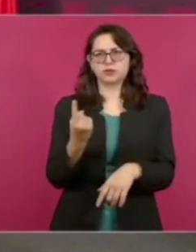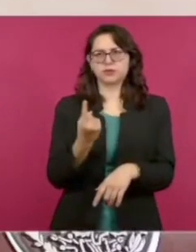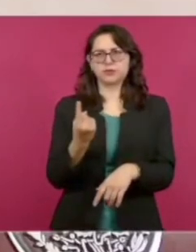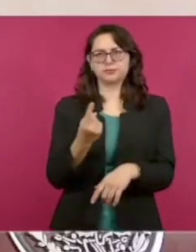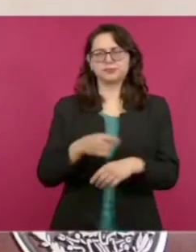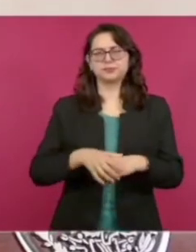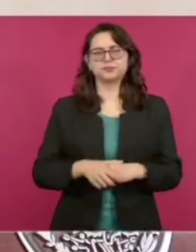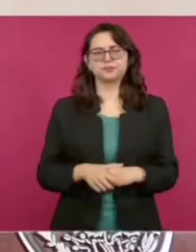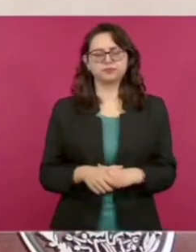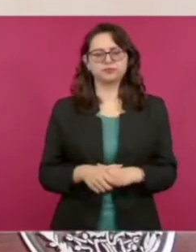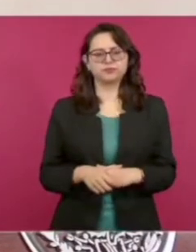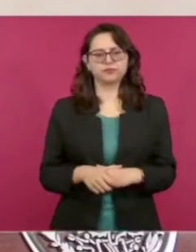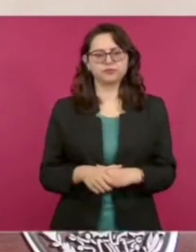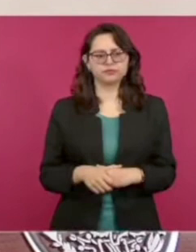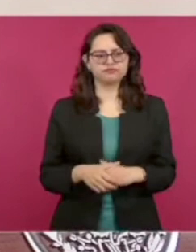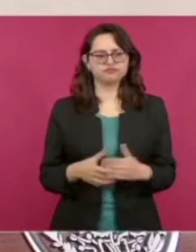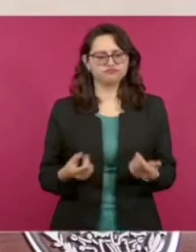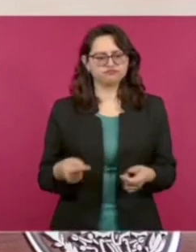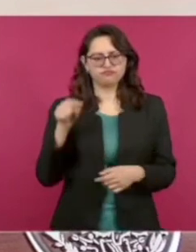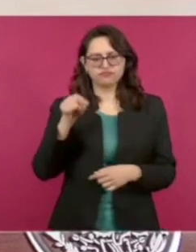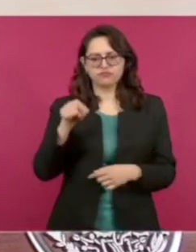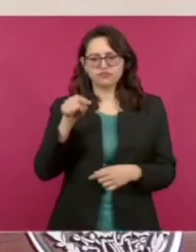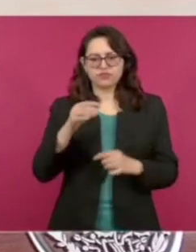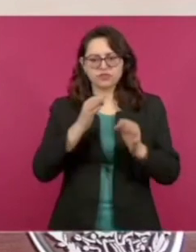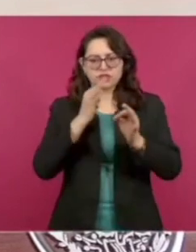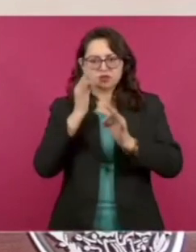extiende una noticia